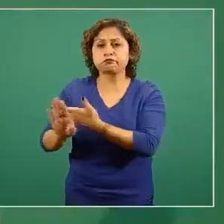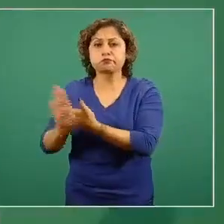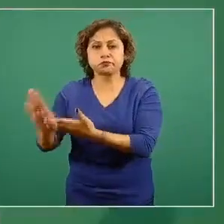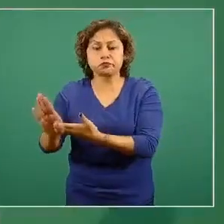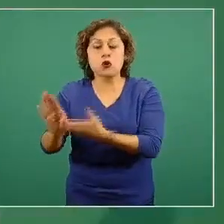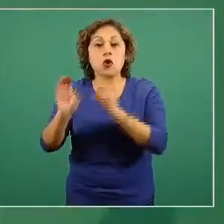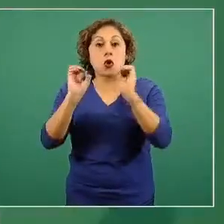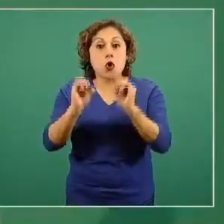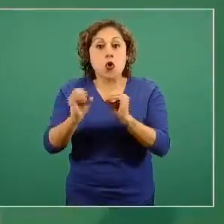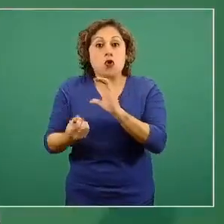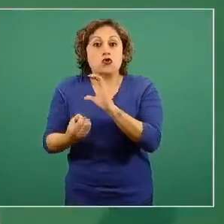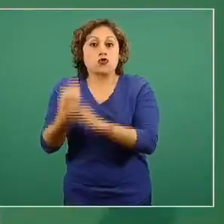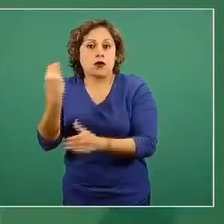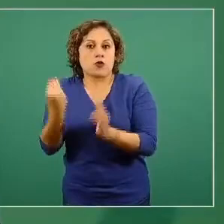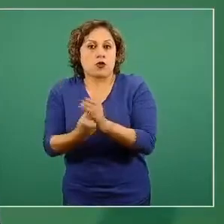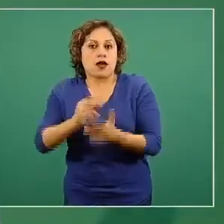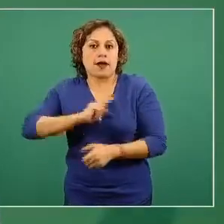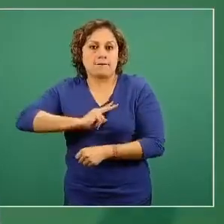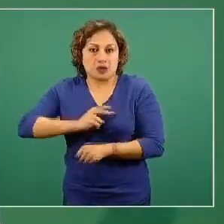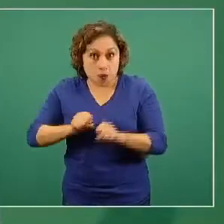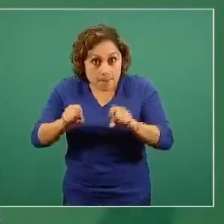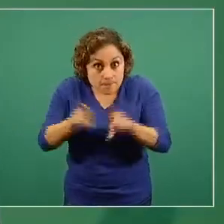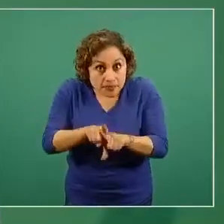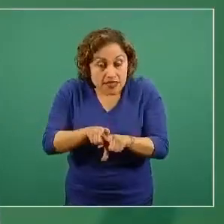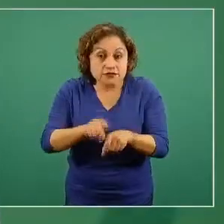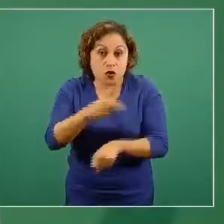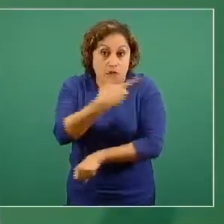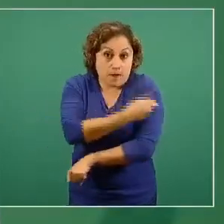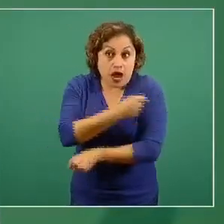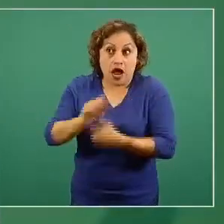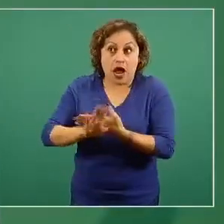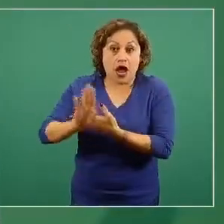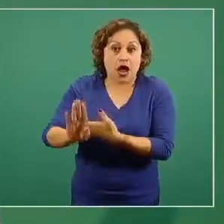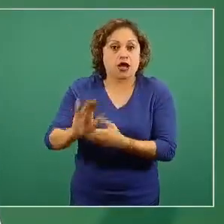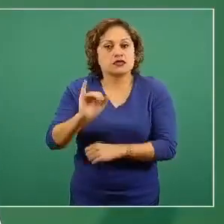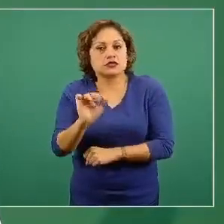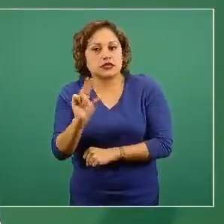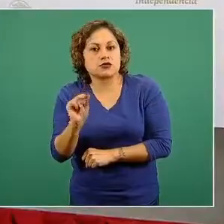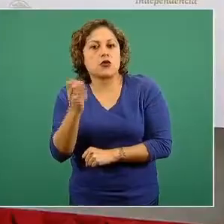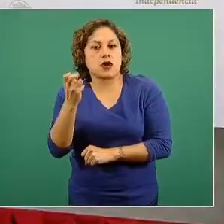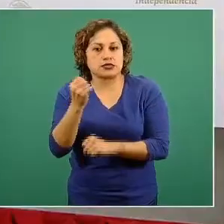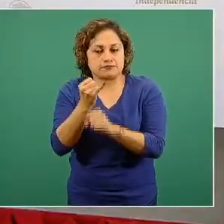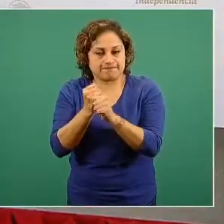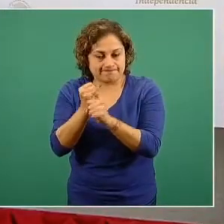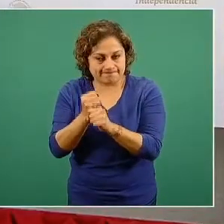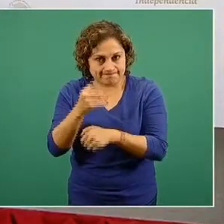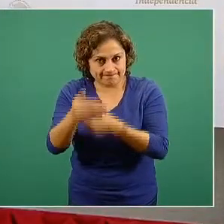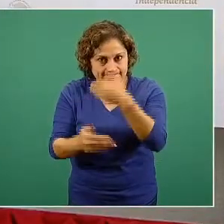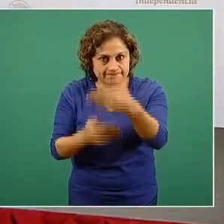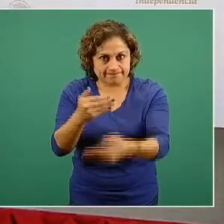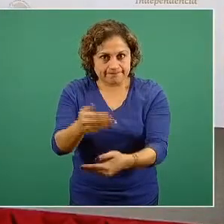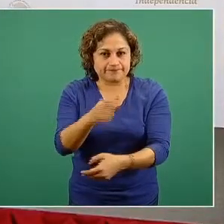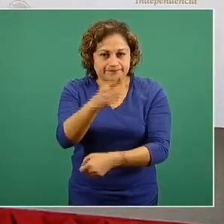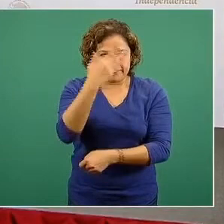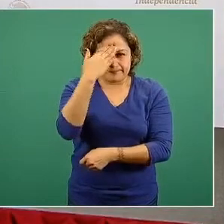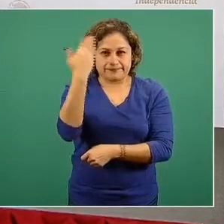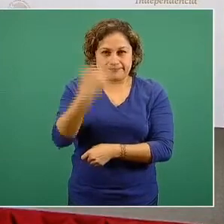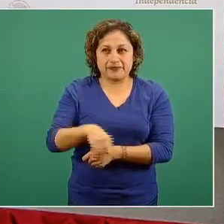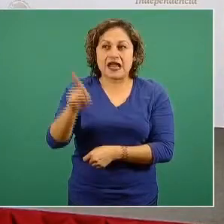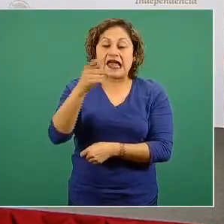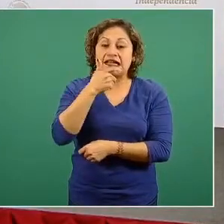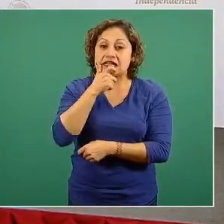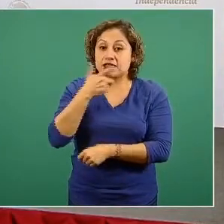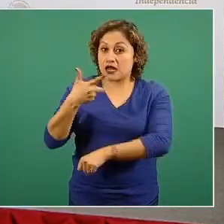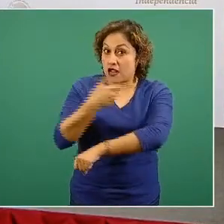recordemos que Inglaterra fue el primer país que inició con la vacunación, y prácticamente al inicio de su vacunación es cuando